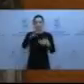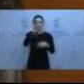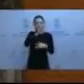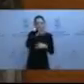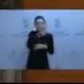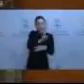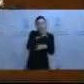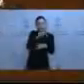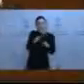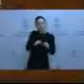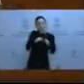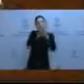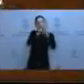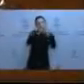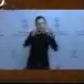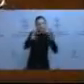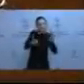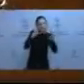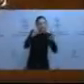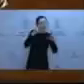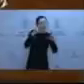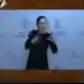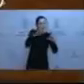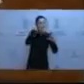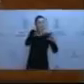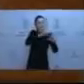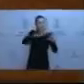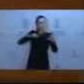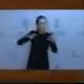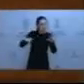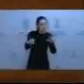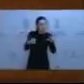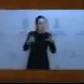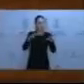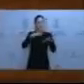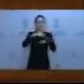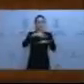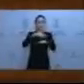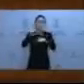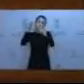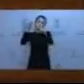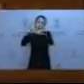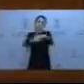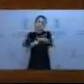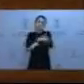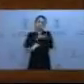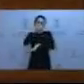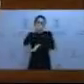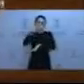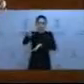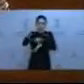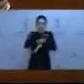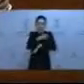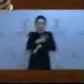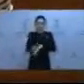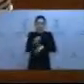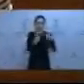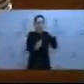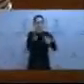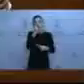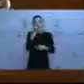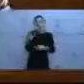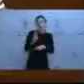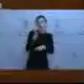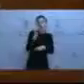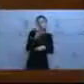asomarme a las comunidades autónomas en las que ustedes gobiernan, en algunas en solitario, en otras ayudadas por los garicanos